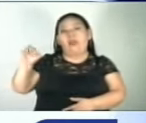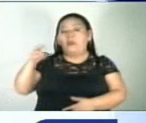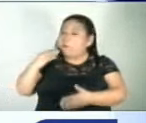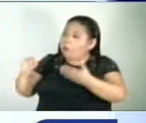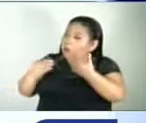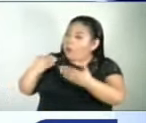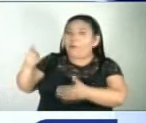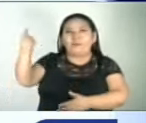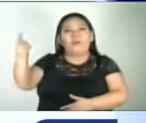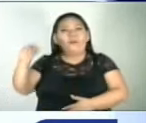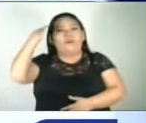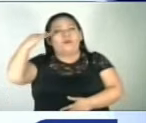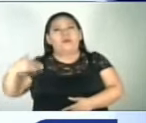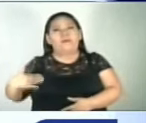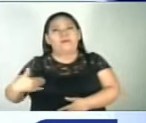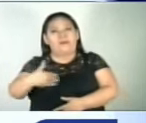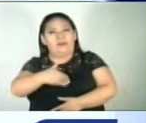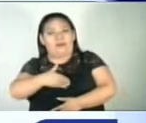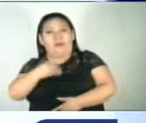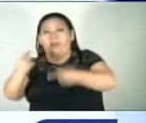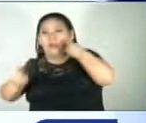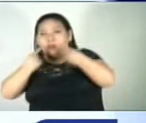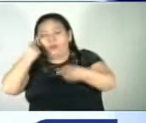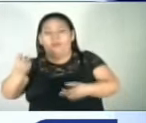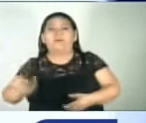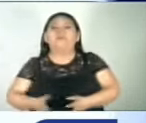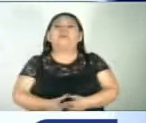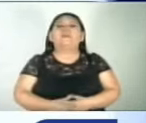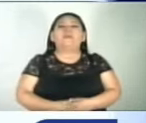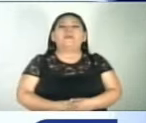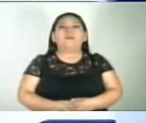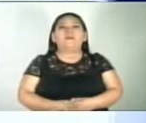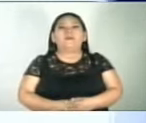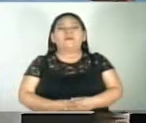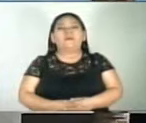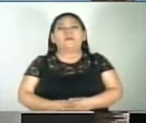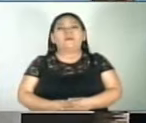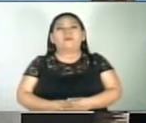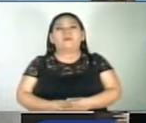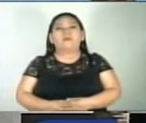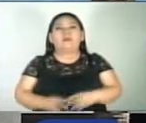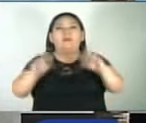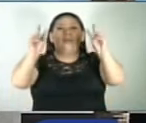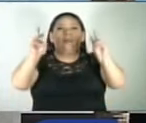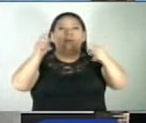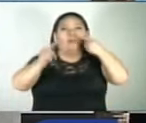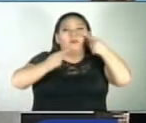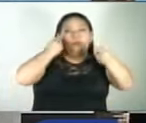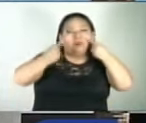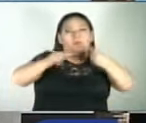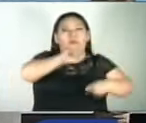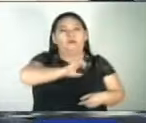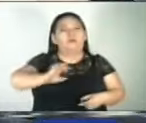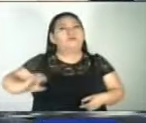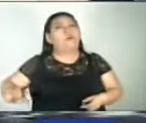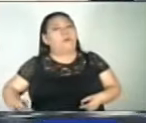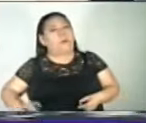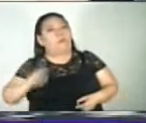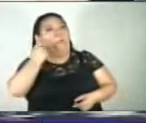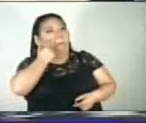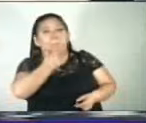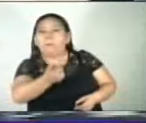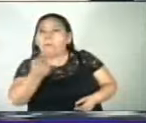ministra Morena Valdés y nos presenta todos los detalles. El turismo en El Salvador se ha convertido en uno de